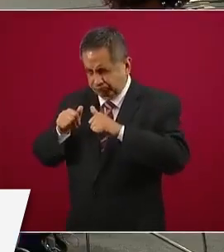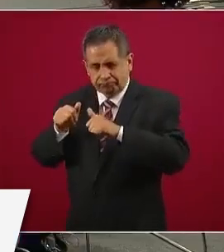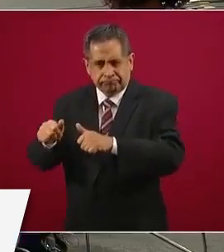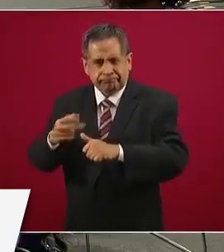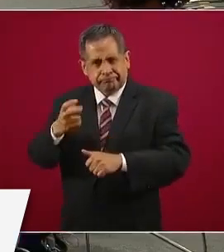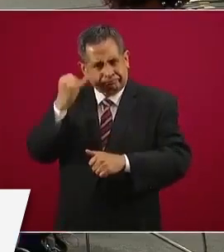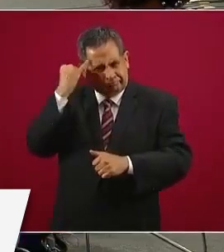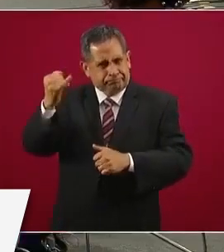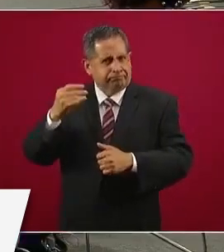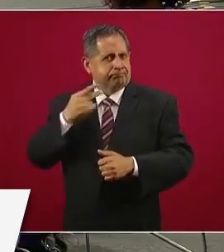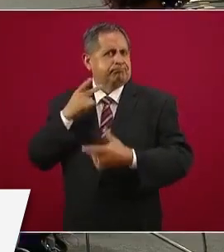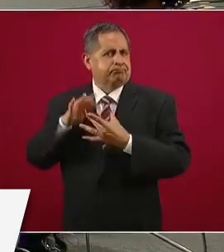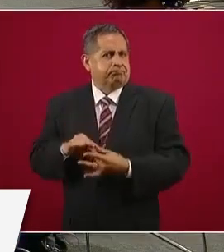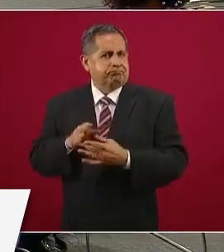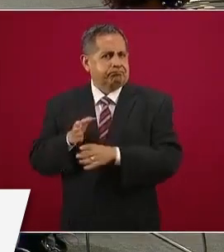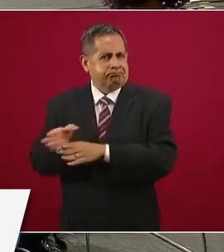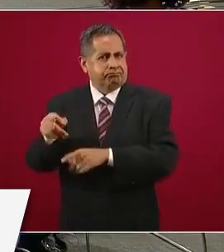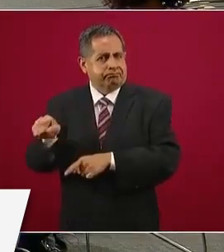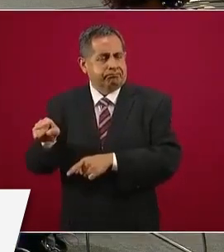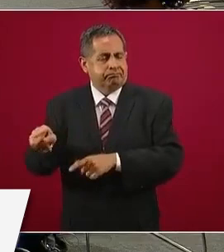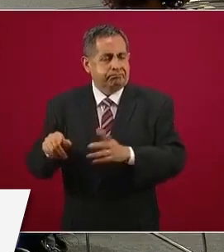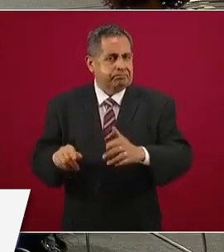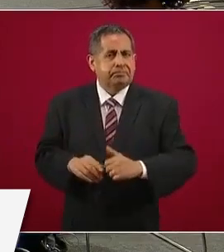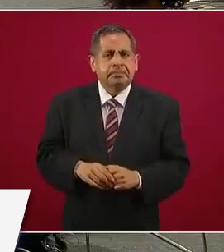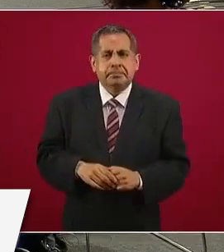No hay